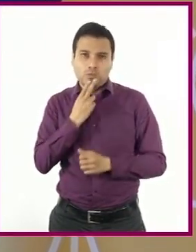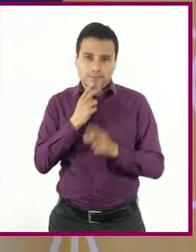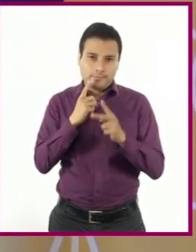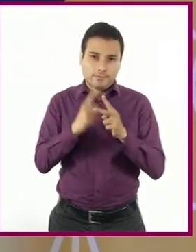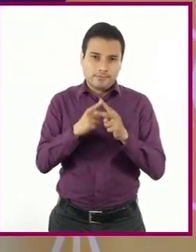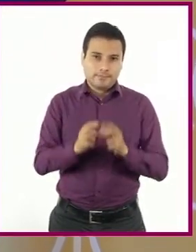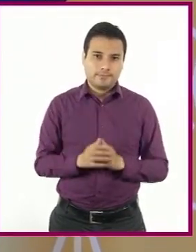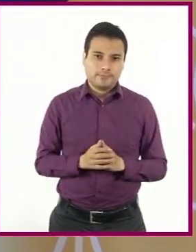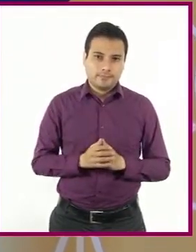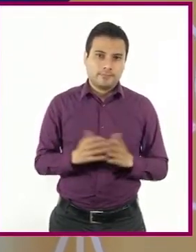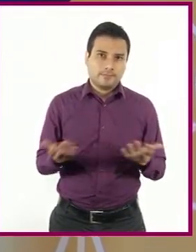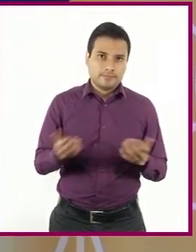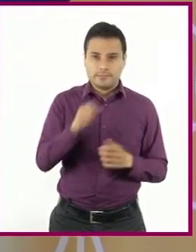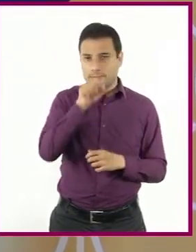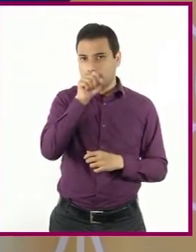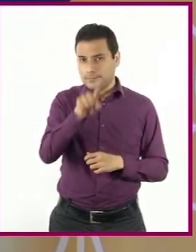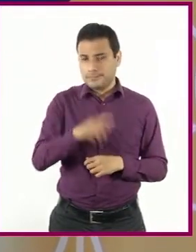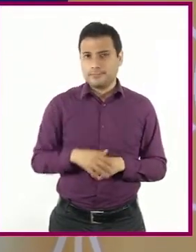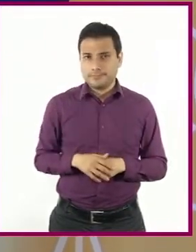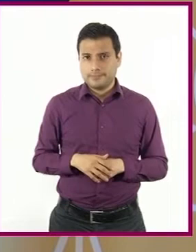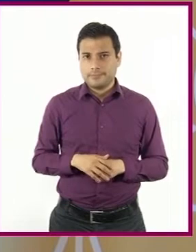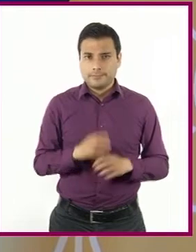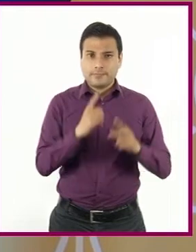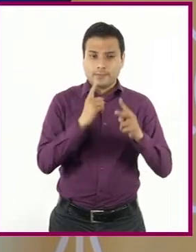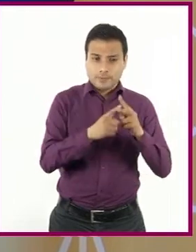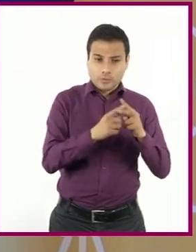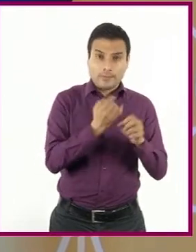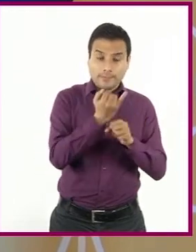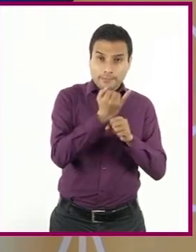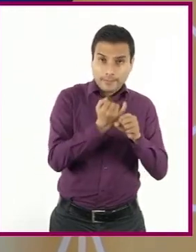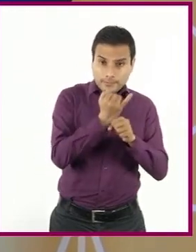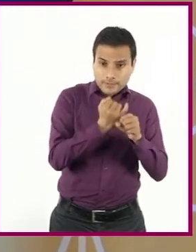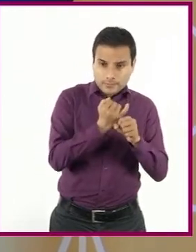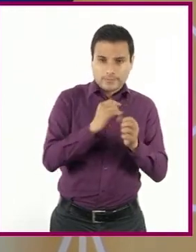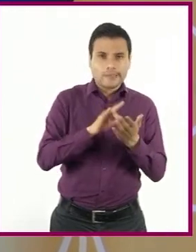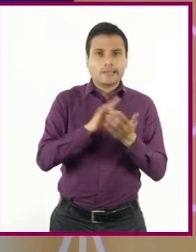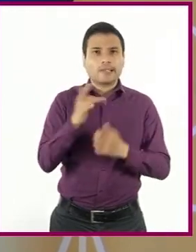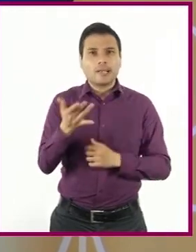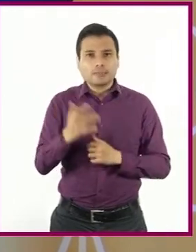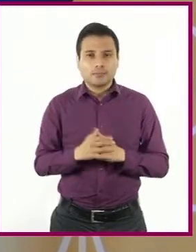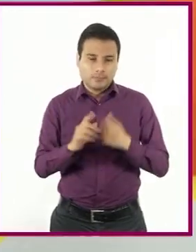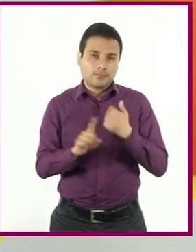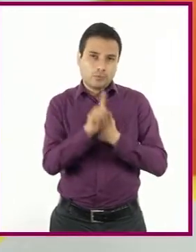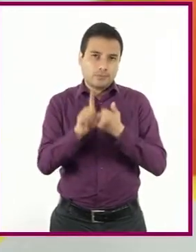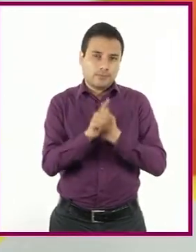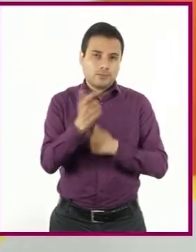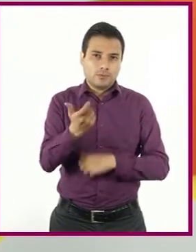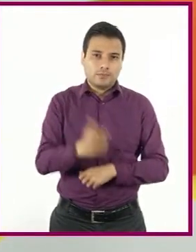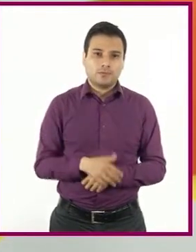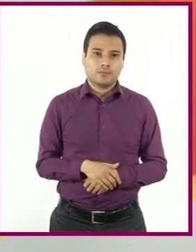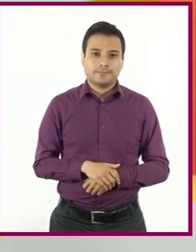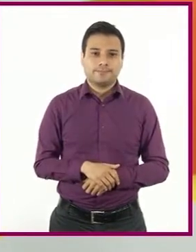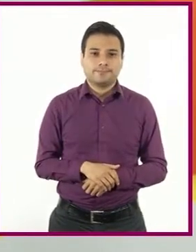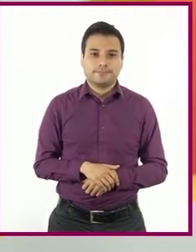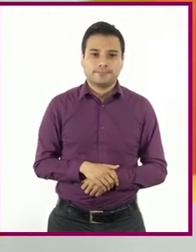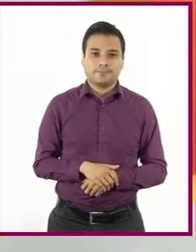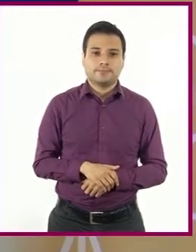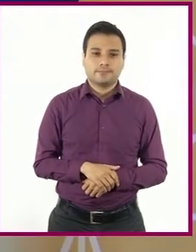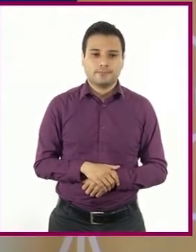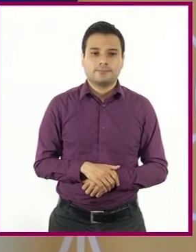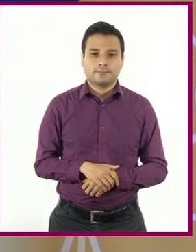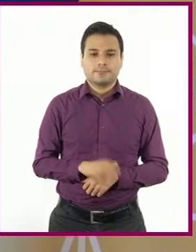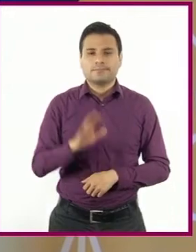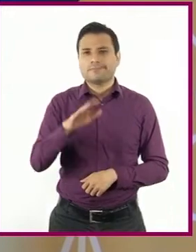y algunas partes de la investigación matemática han sido motivadas por problemas económicos. Maestra, ¿cómo